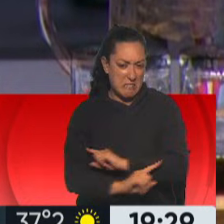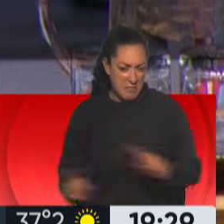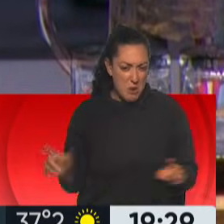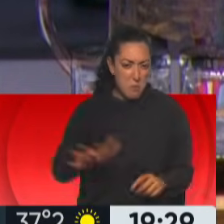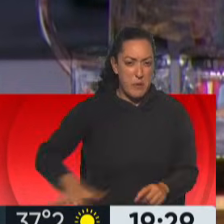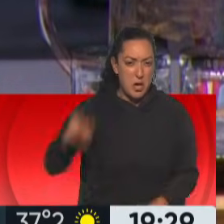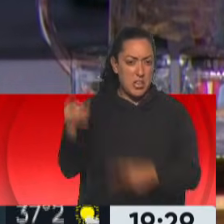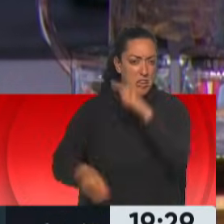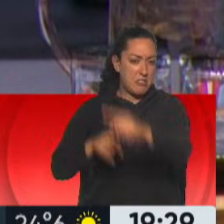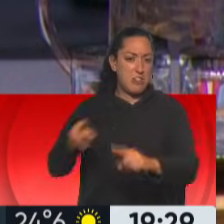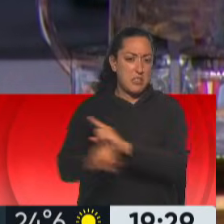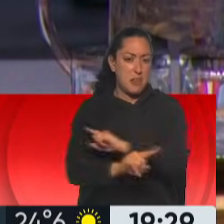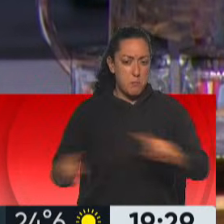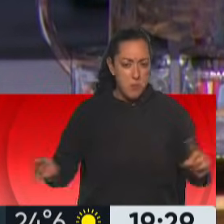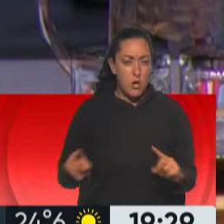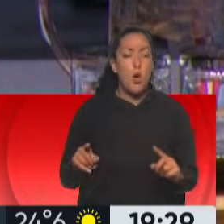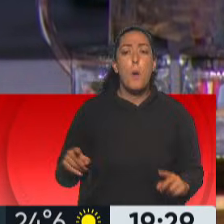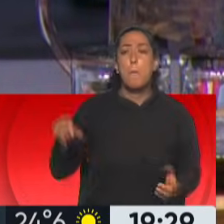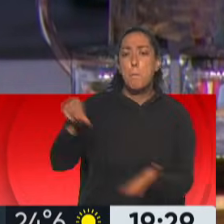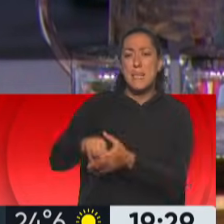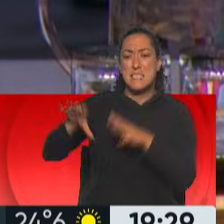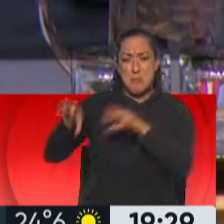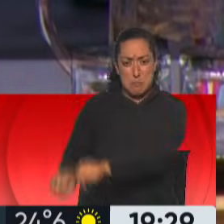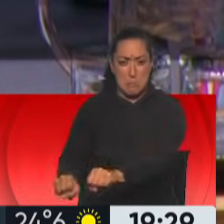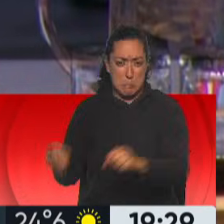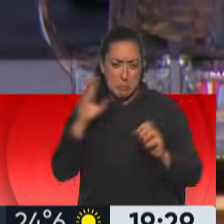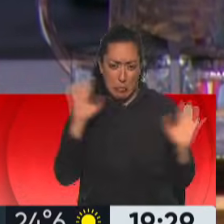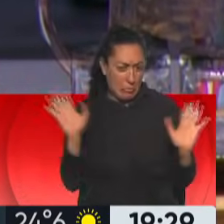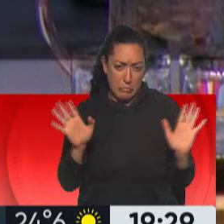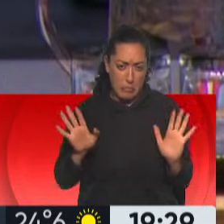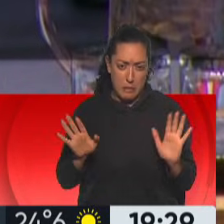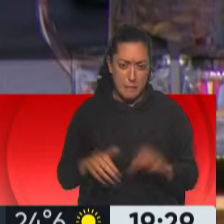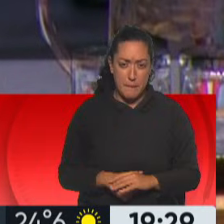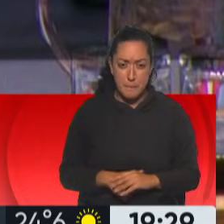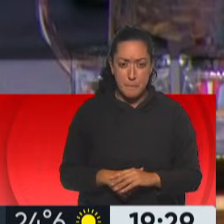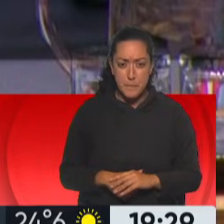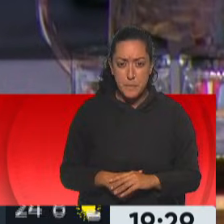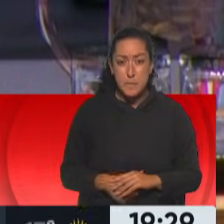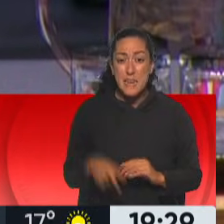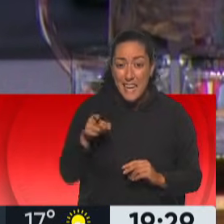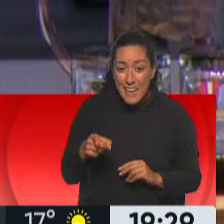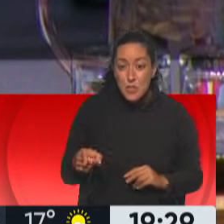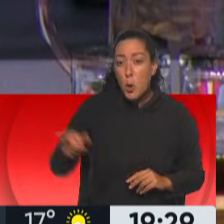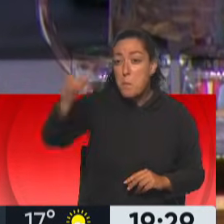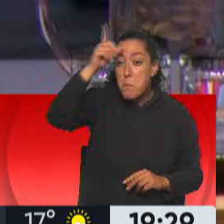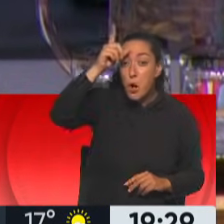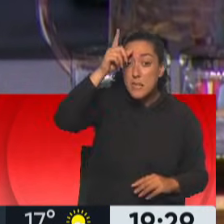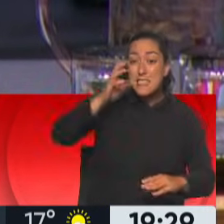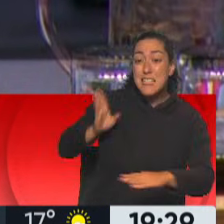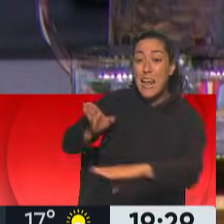or its people. We are not occupying a country. This was a law